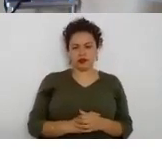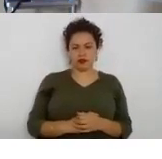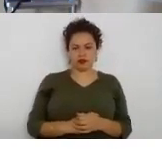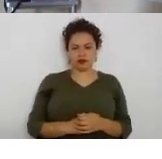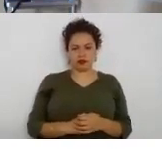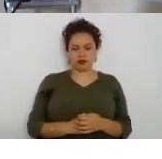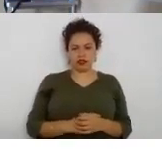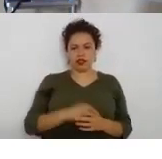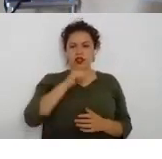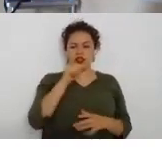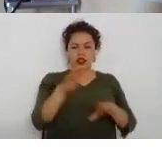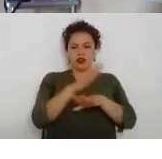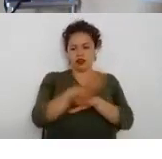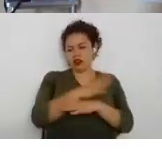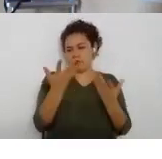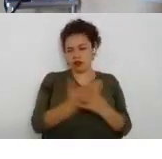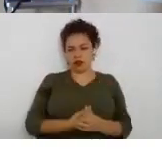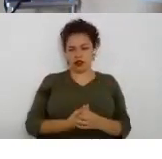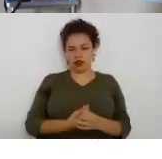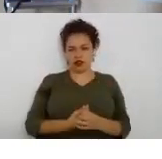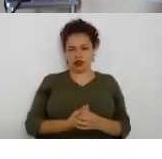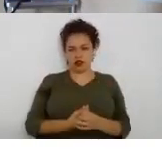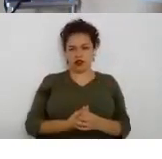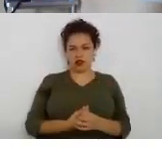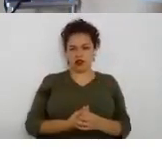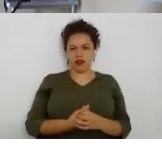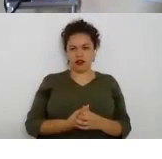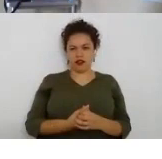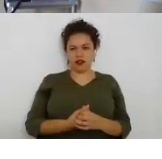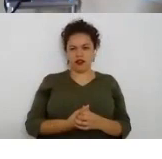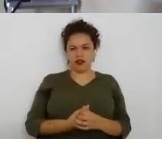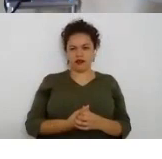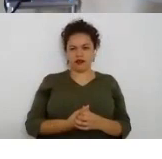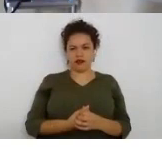nada porque pues al final el cuerpo en